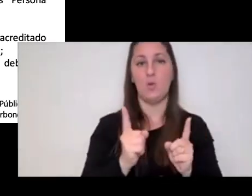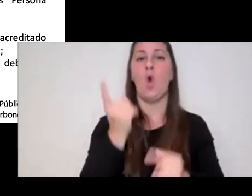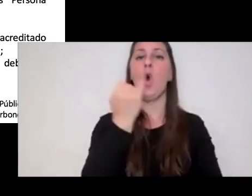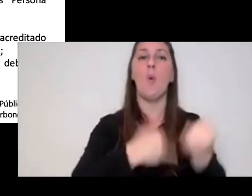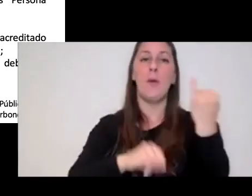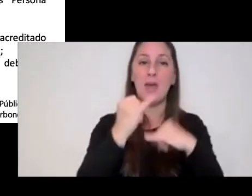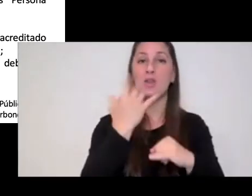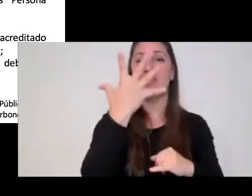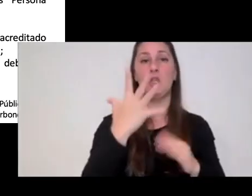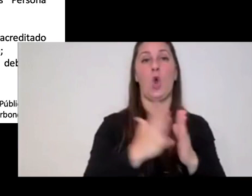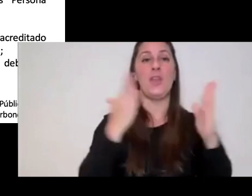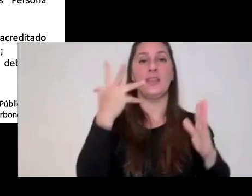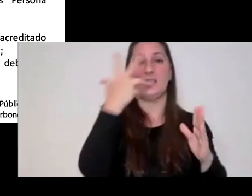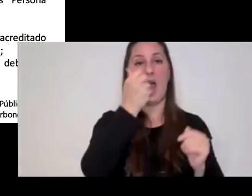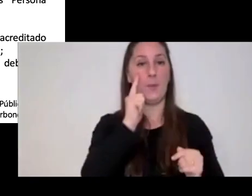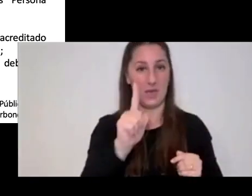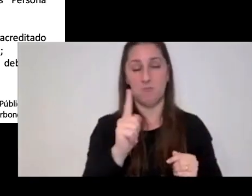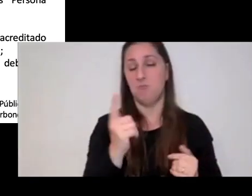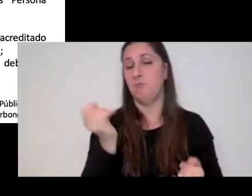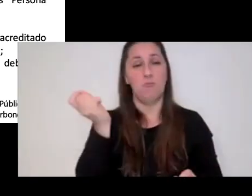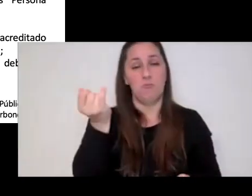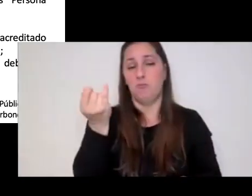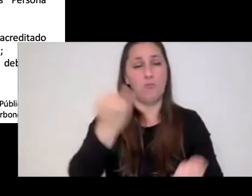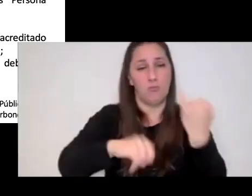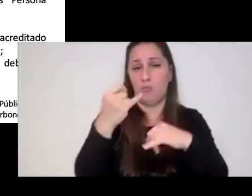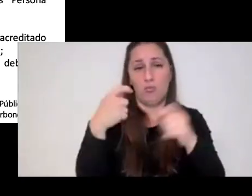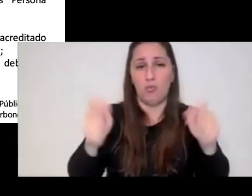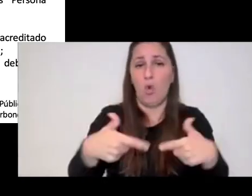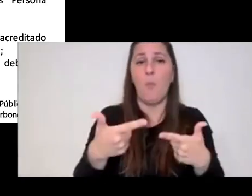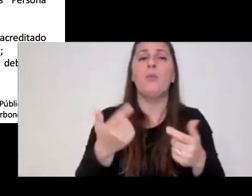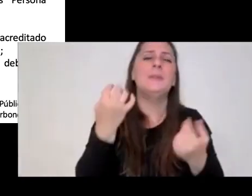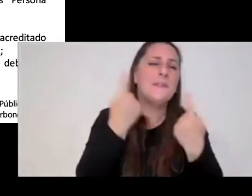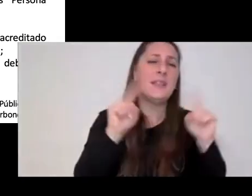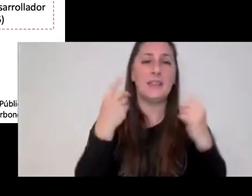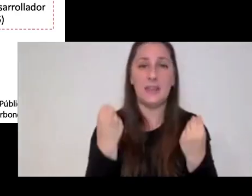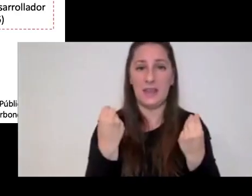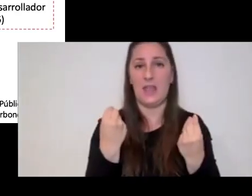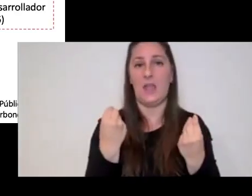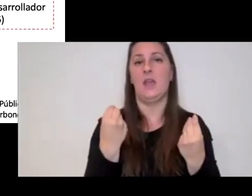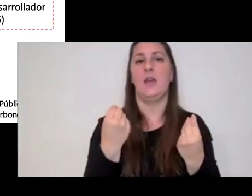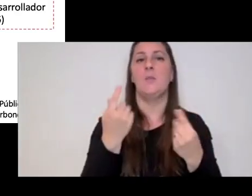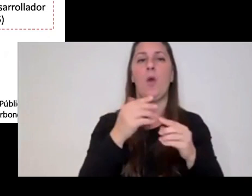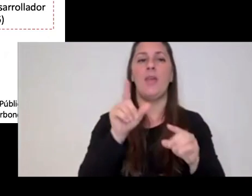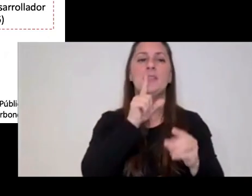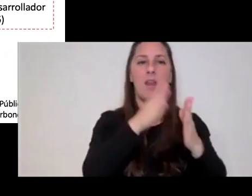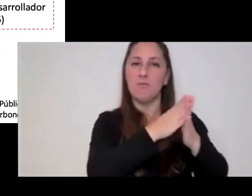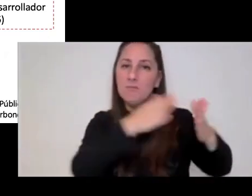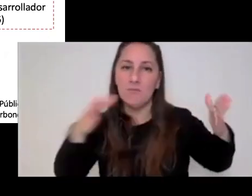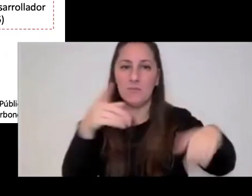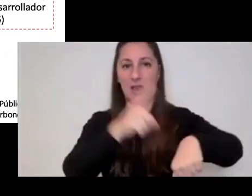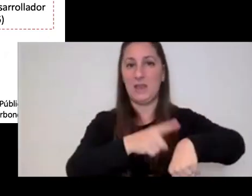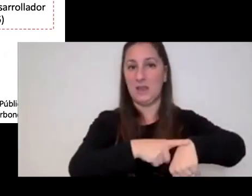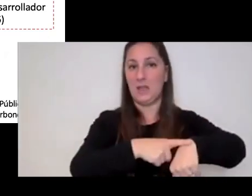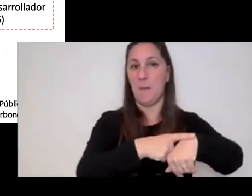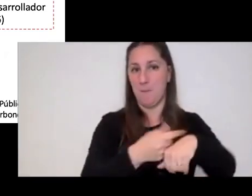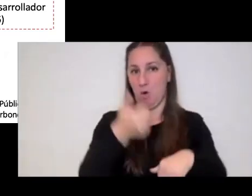Es decir, una simple operación que lo único que tiene la particularidad es que va a ser altamente trazable, lo cual creo que es muy saludable.